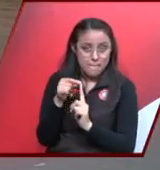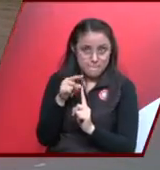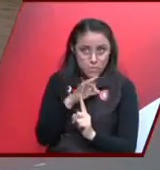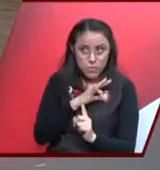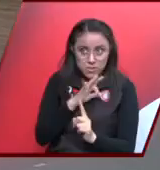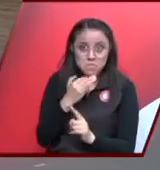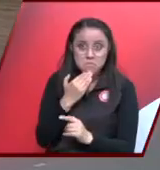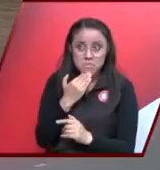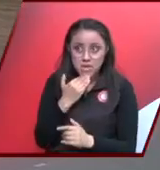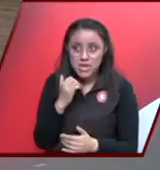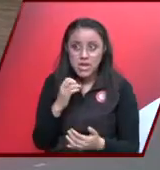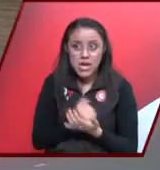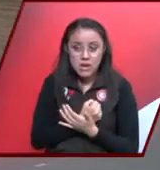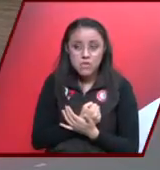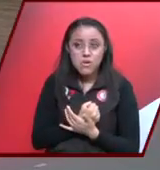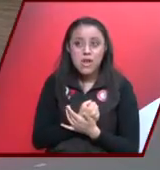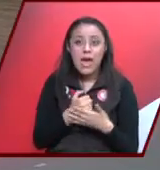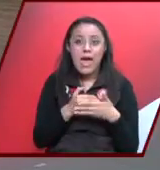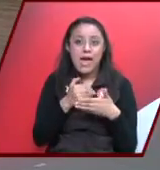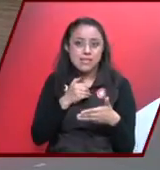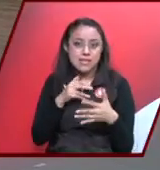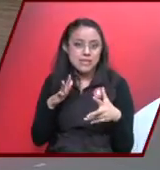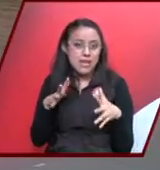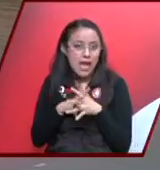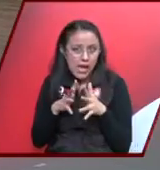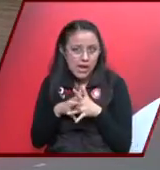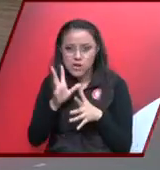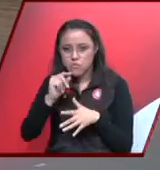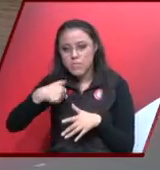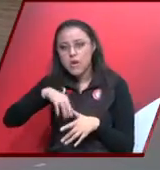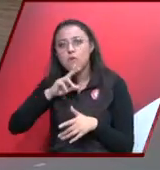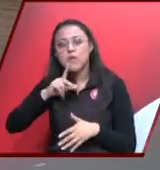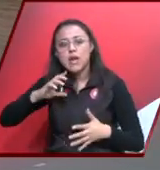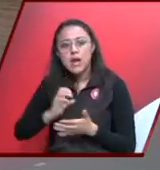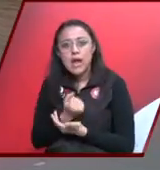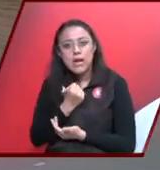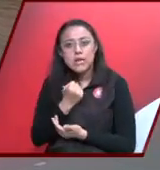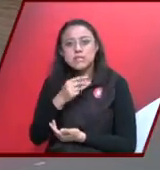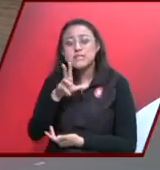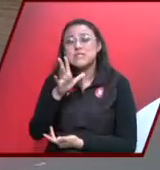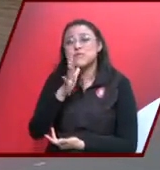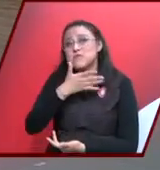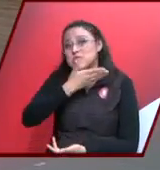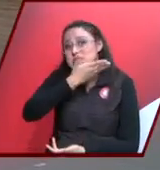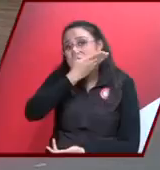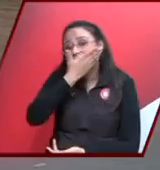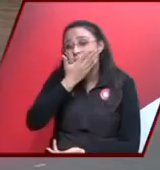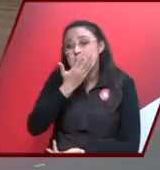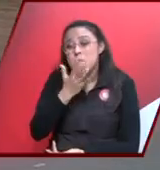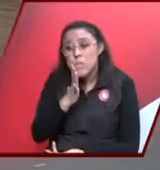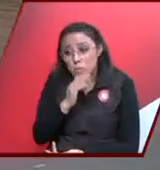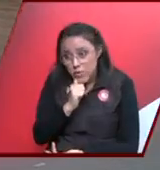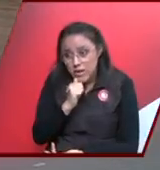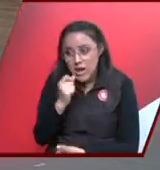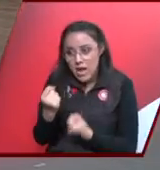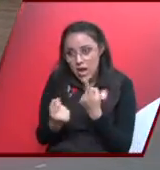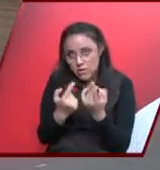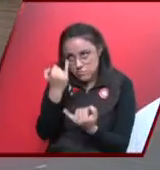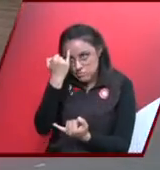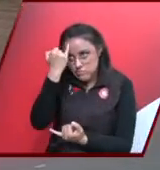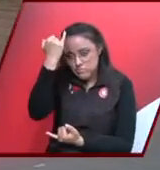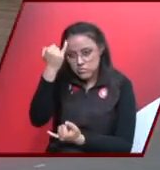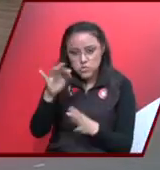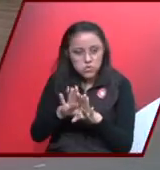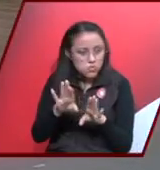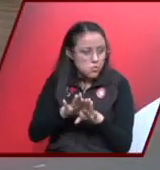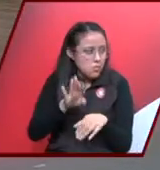sin que haya sangre, estalle la guerra. Sin golpearse. Sin... Si no se puede, bueno, pues entonces ya te da algunos tips de estrategias.